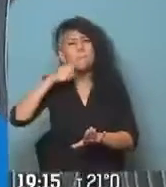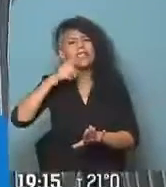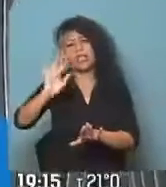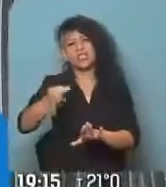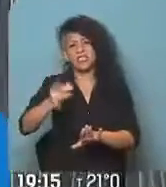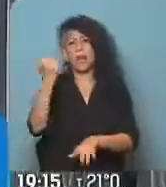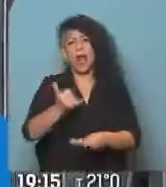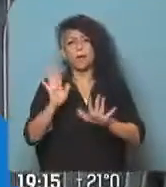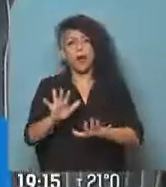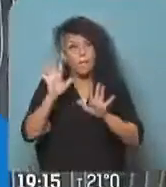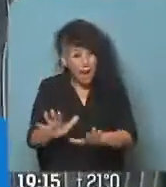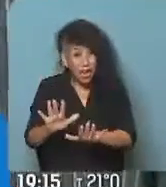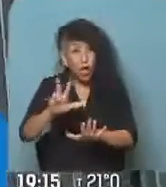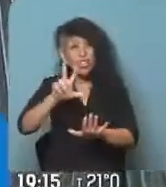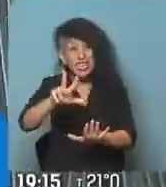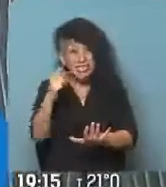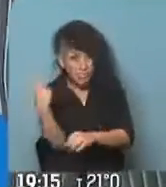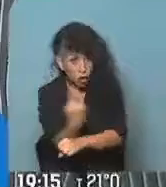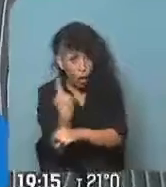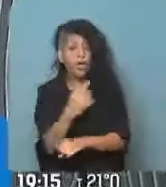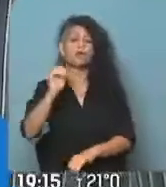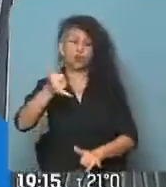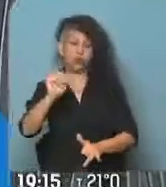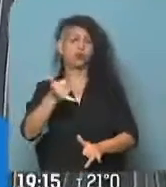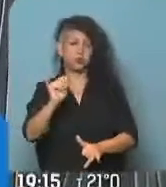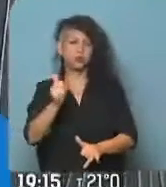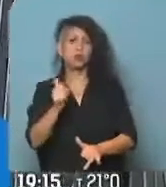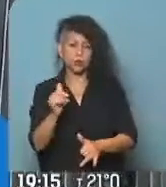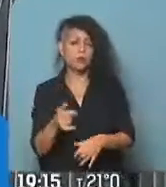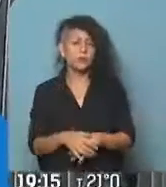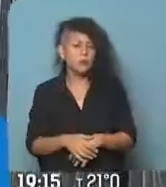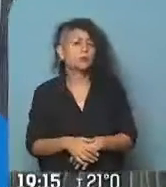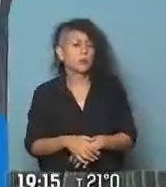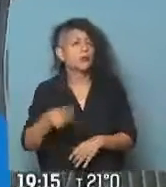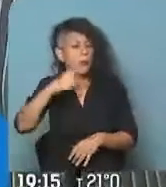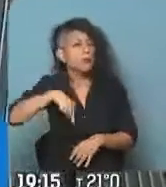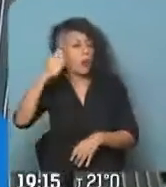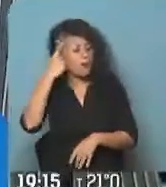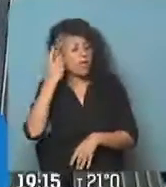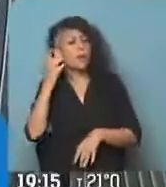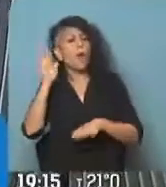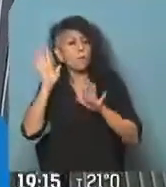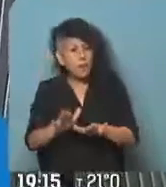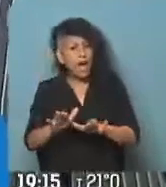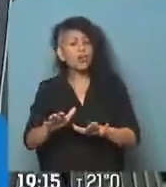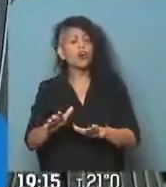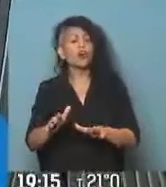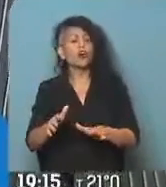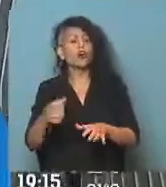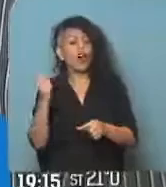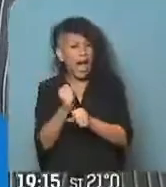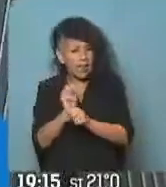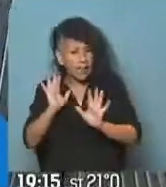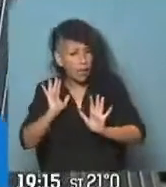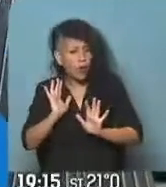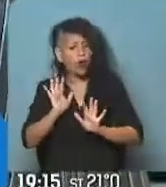diciembre. ¿Un paro de 36 horas? Sí, creo que no hay que descartar el paro activo con movilización y sé que una vez